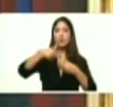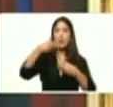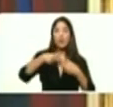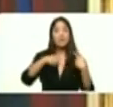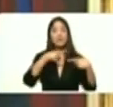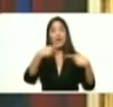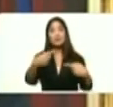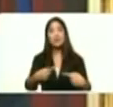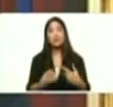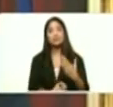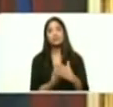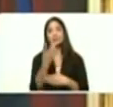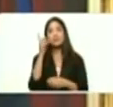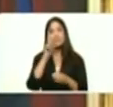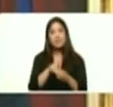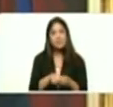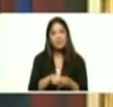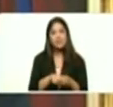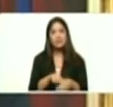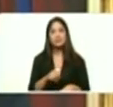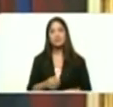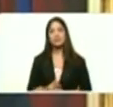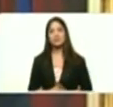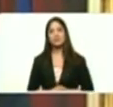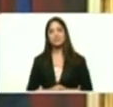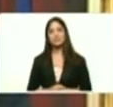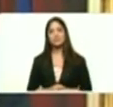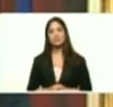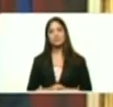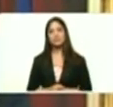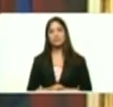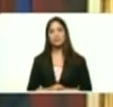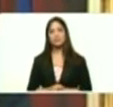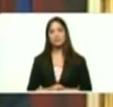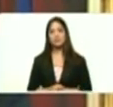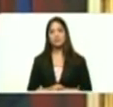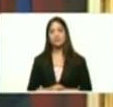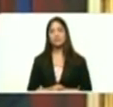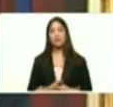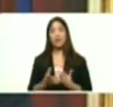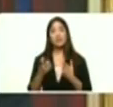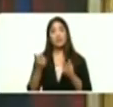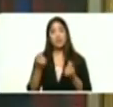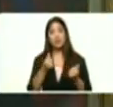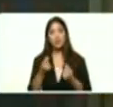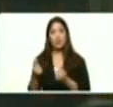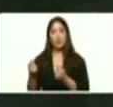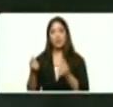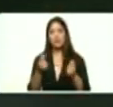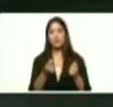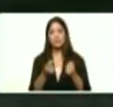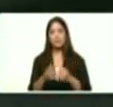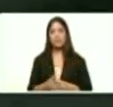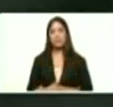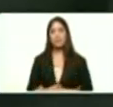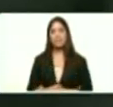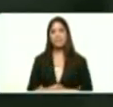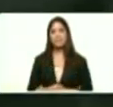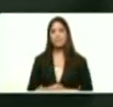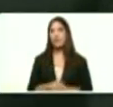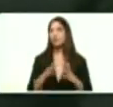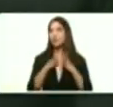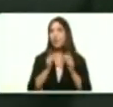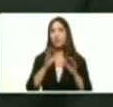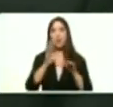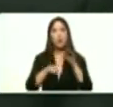generaron dependencia infuncional de nuestra economía. Todos los